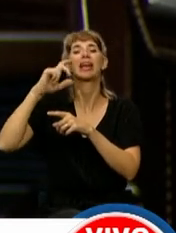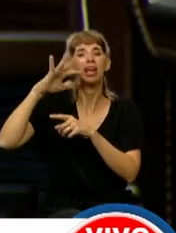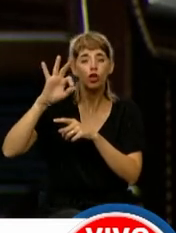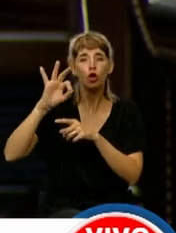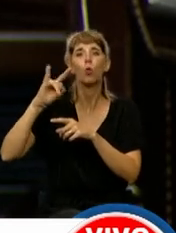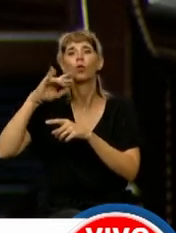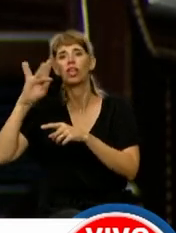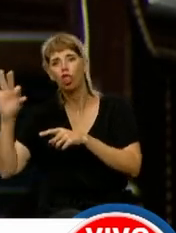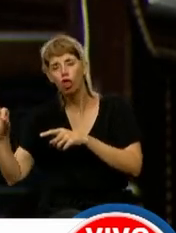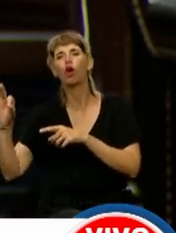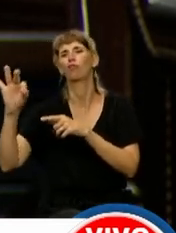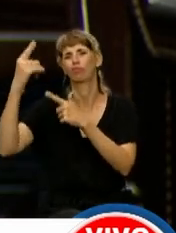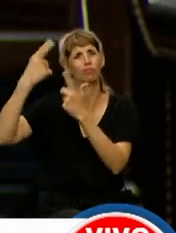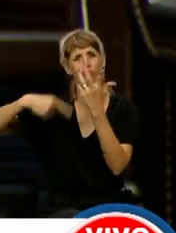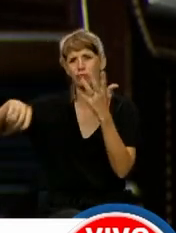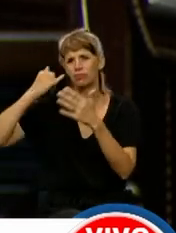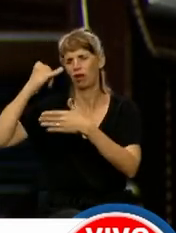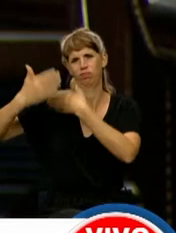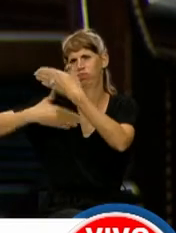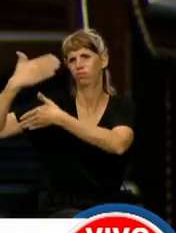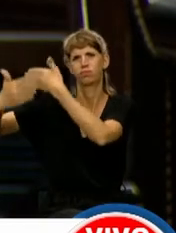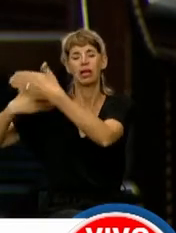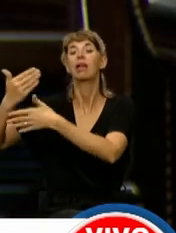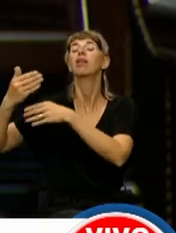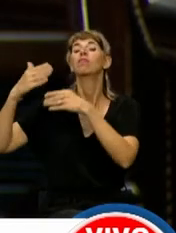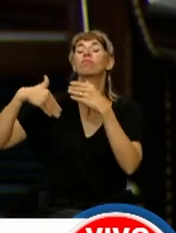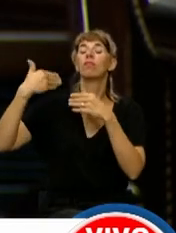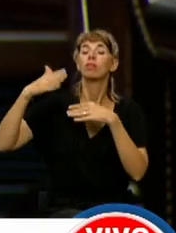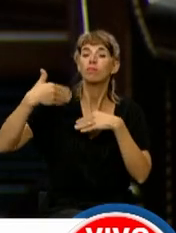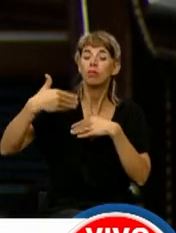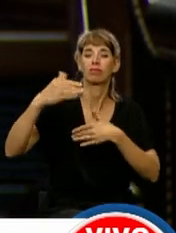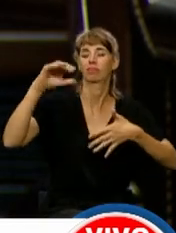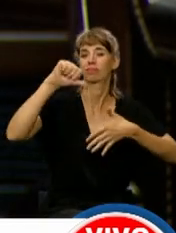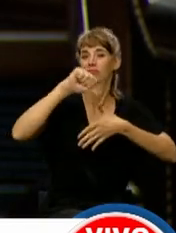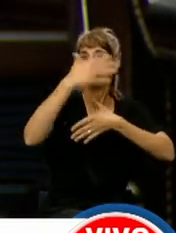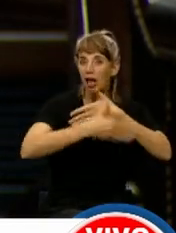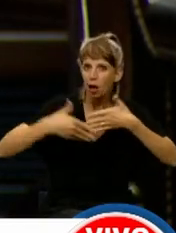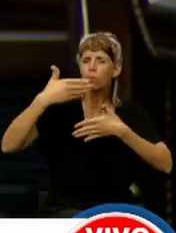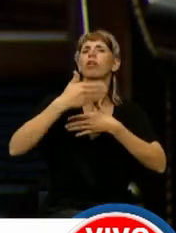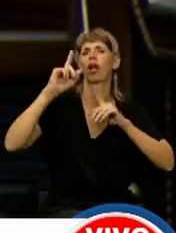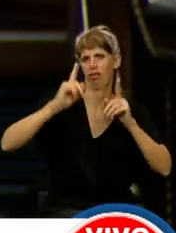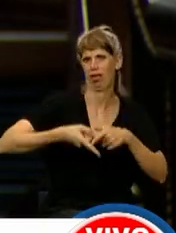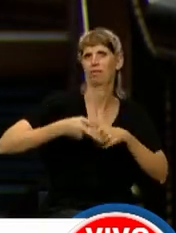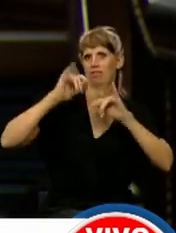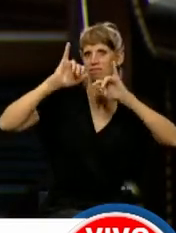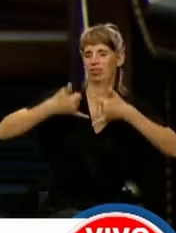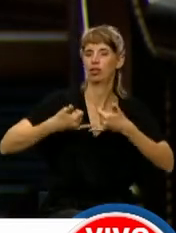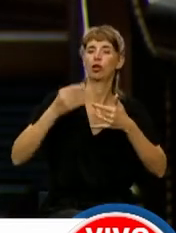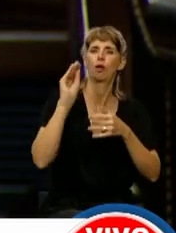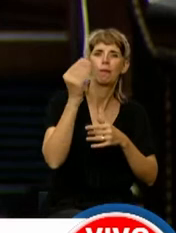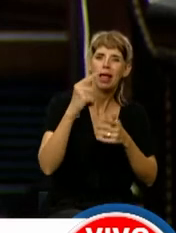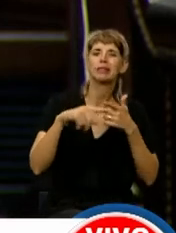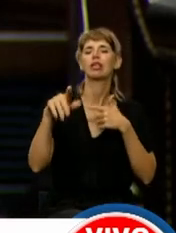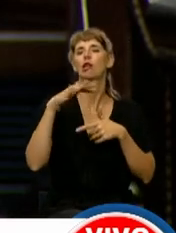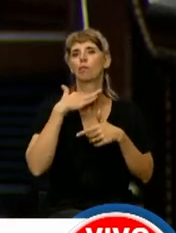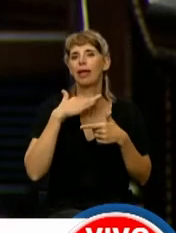supuesto pero que luego con el correr del tiempo en latinoamérica también avanzó y avanzó brasil y avanzó